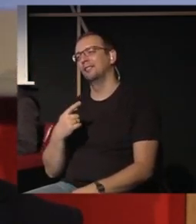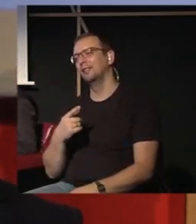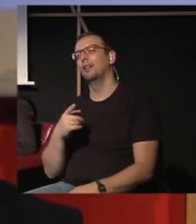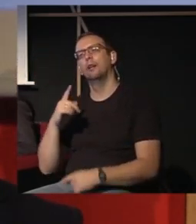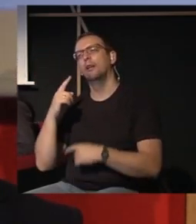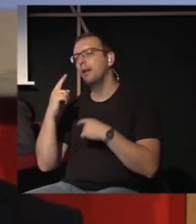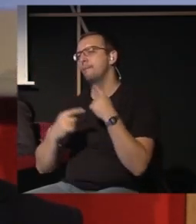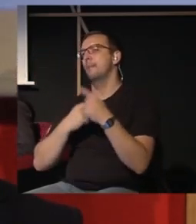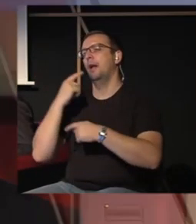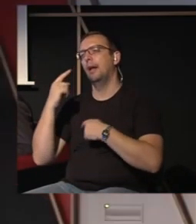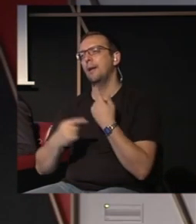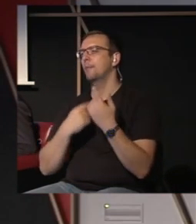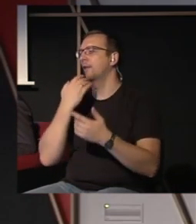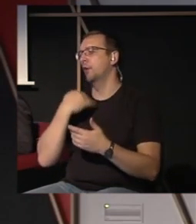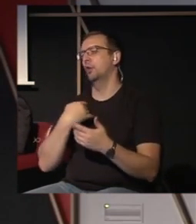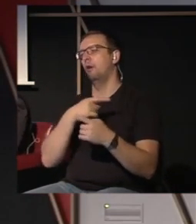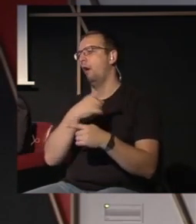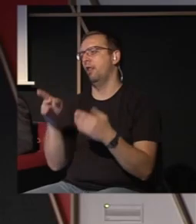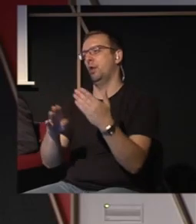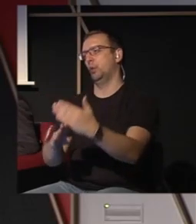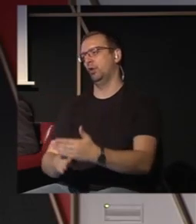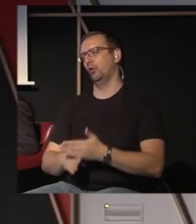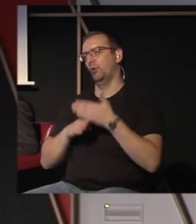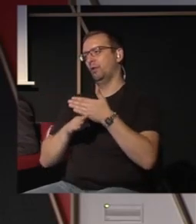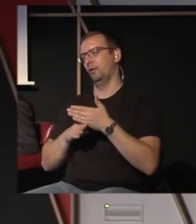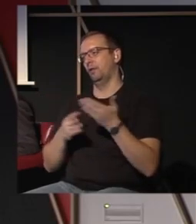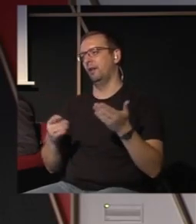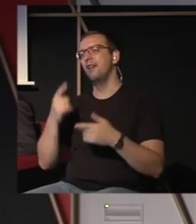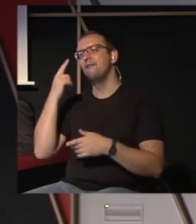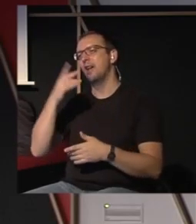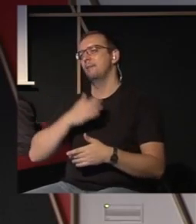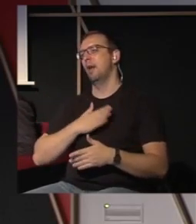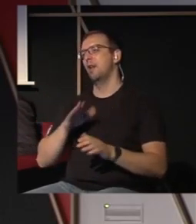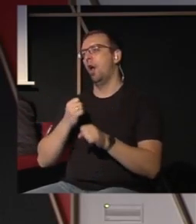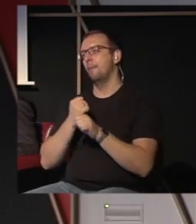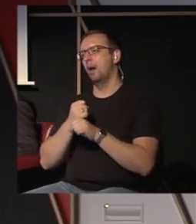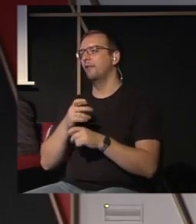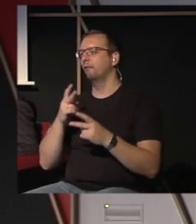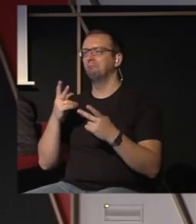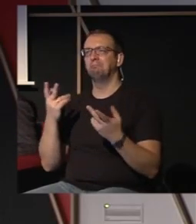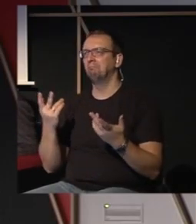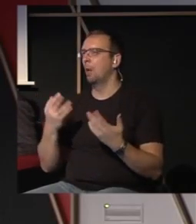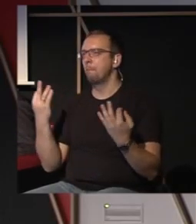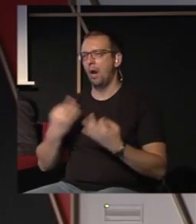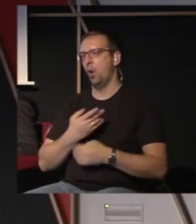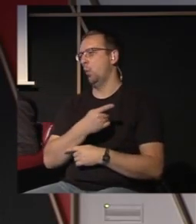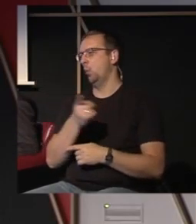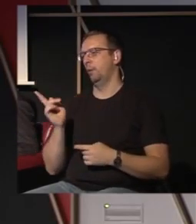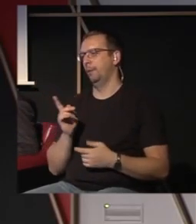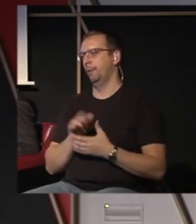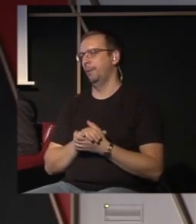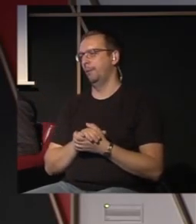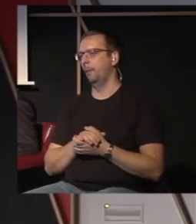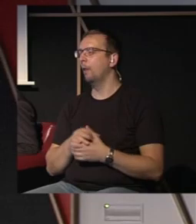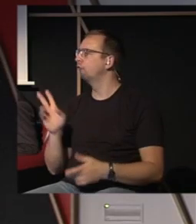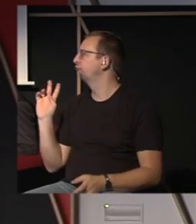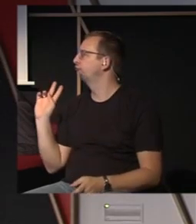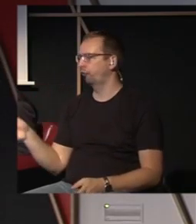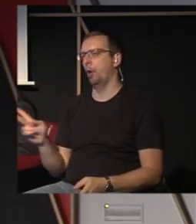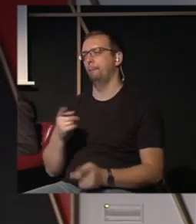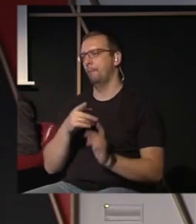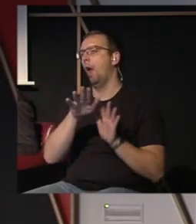Yeah, I think it's very important to have the support of the other departments. Now, Eva, coming back to you, what do you think can a club do